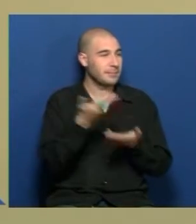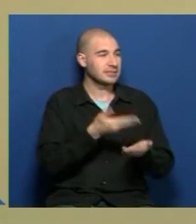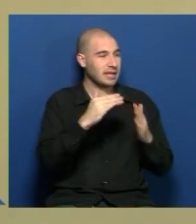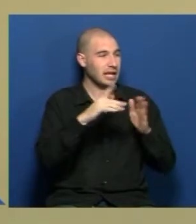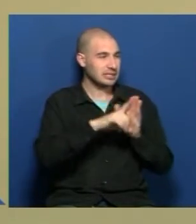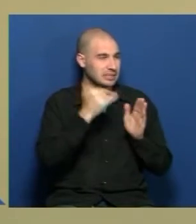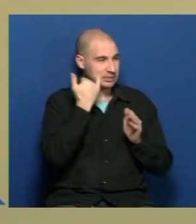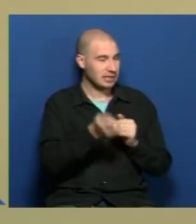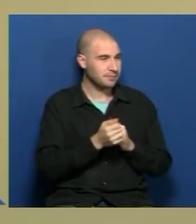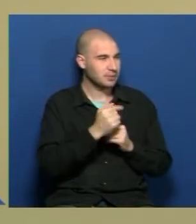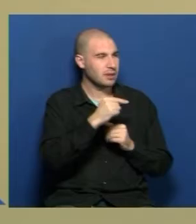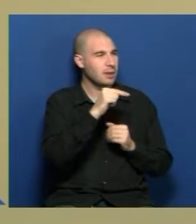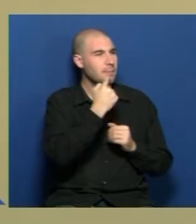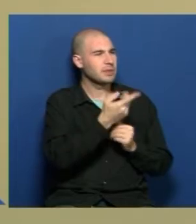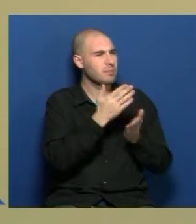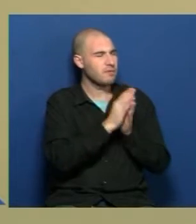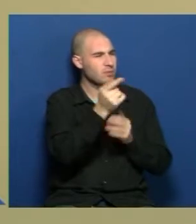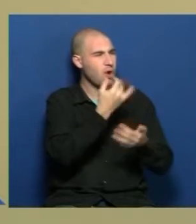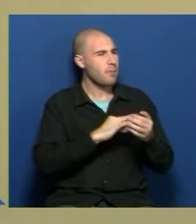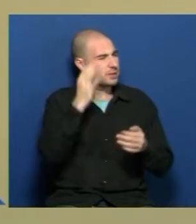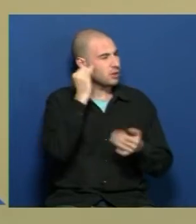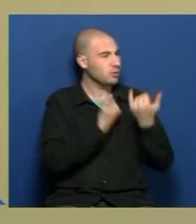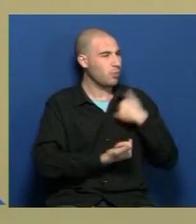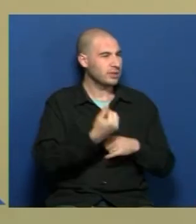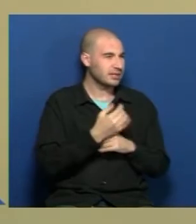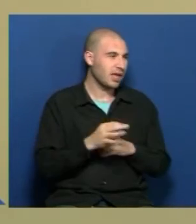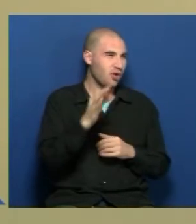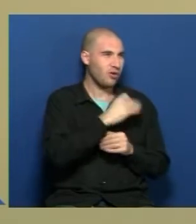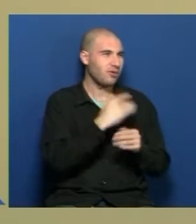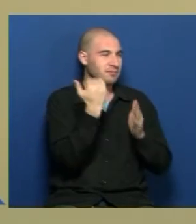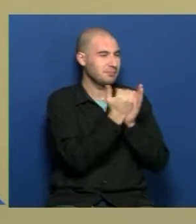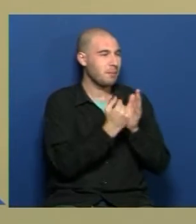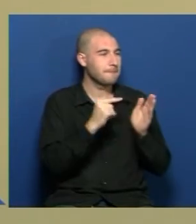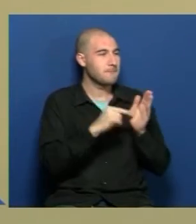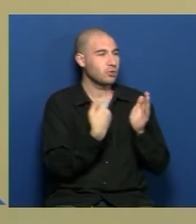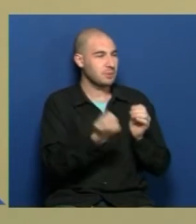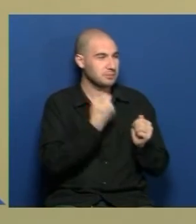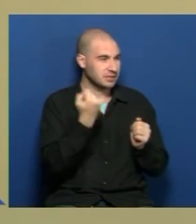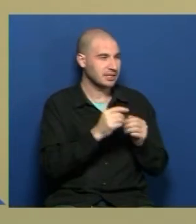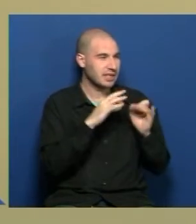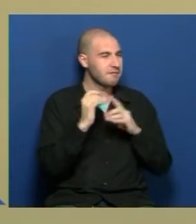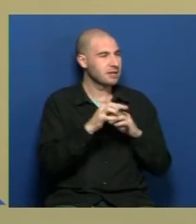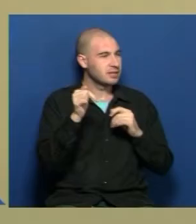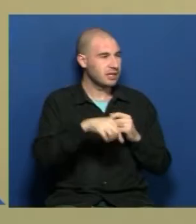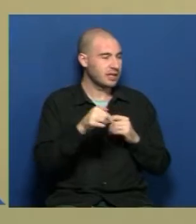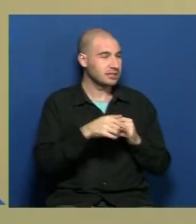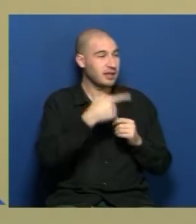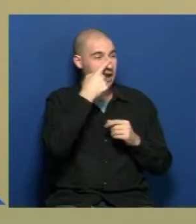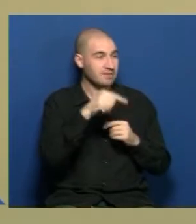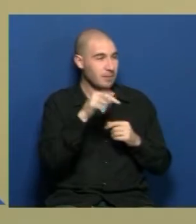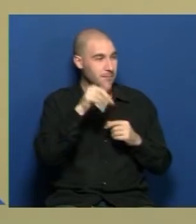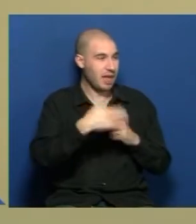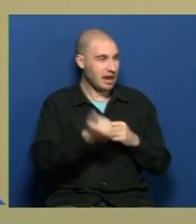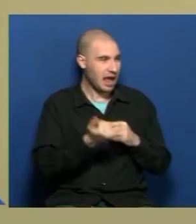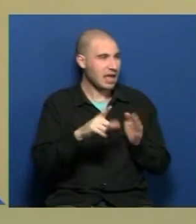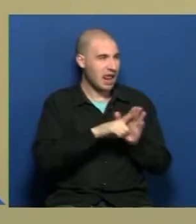en la legislatura. Le pido una precisión o que destaque un punto de la importancia de discutir esto y que finalmente tengamos plan